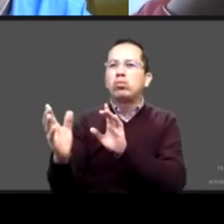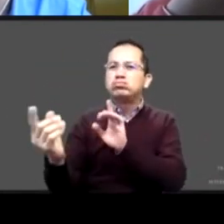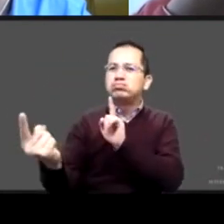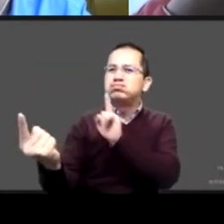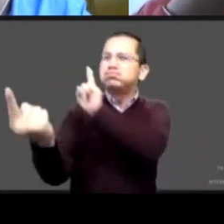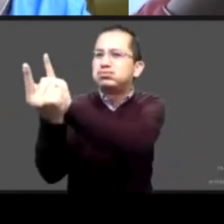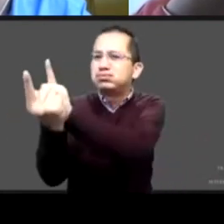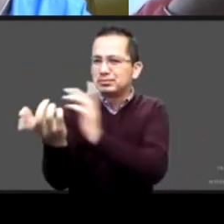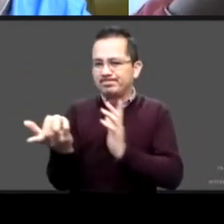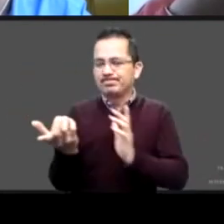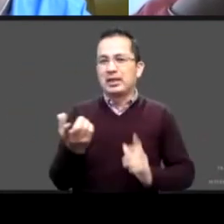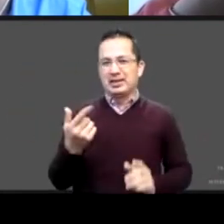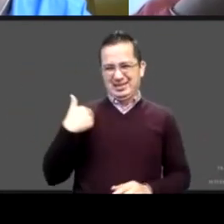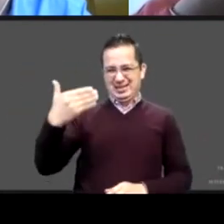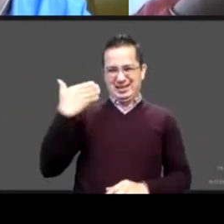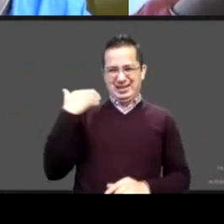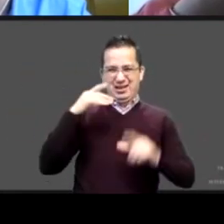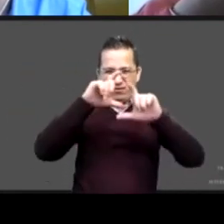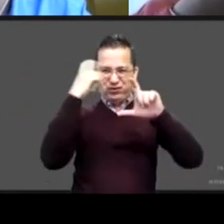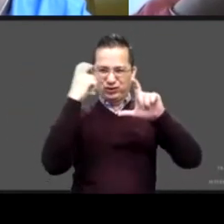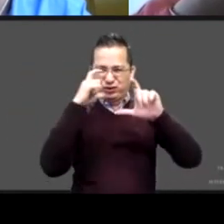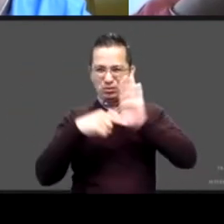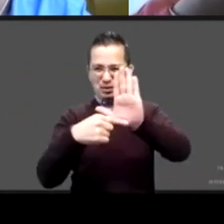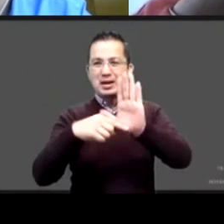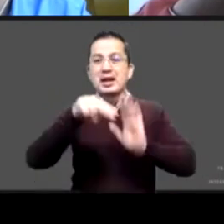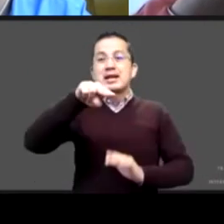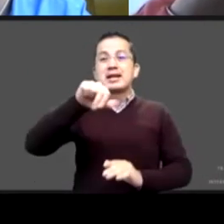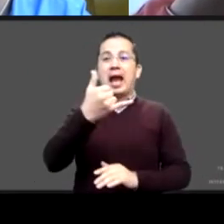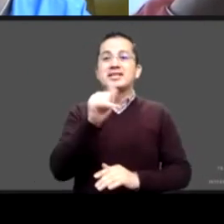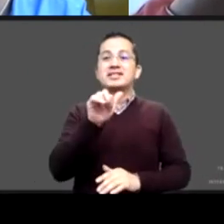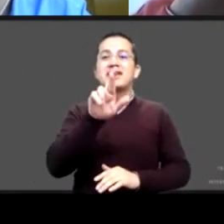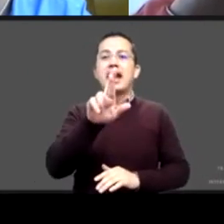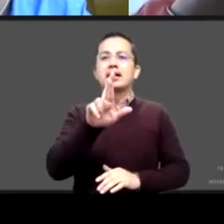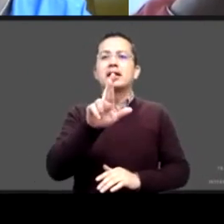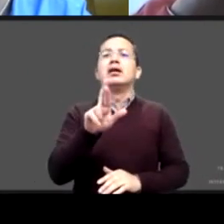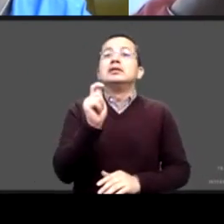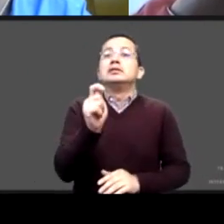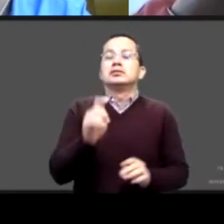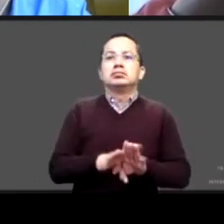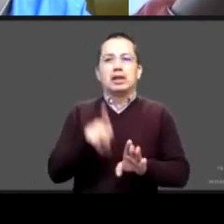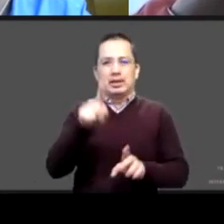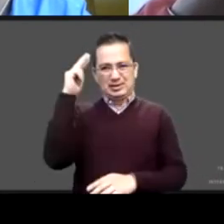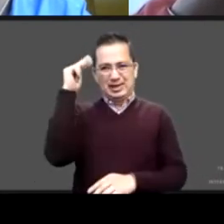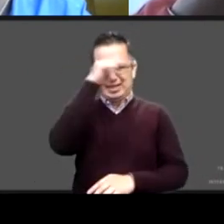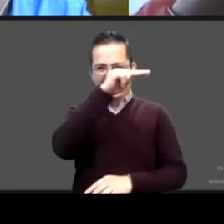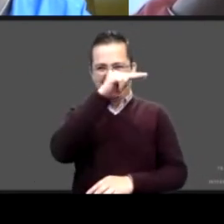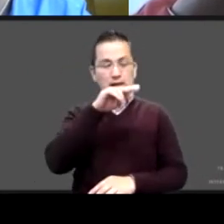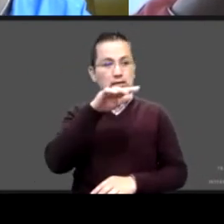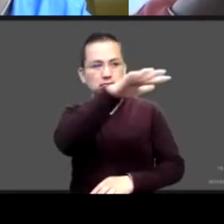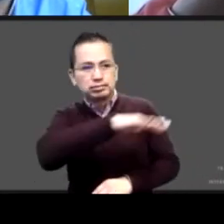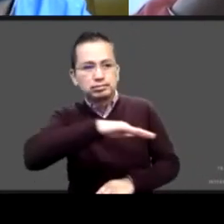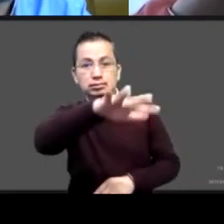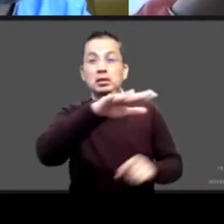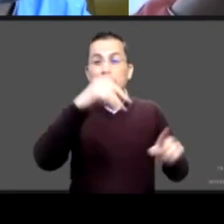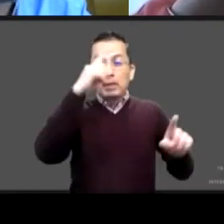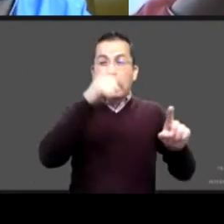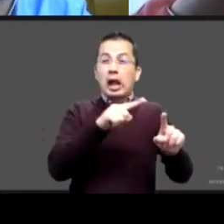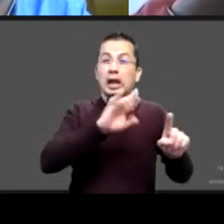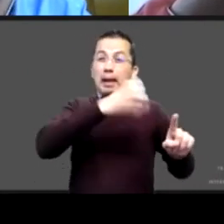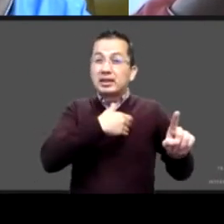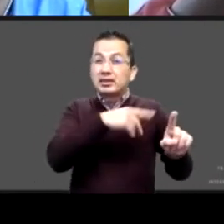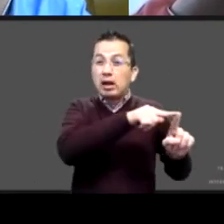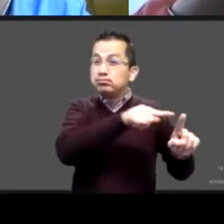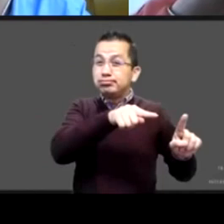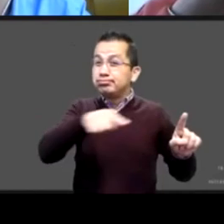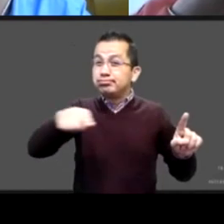esos adolescentes del Nayar, que está a 6 horas de Tepic, Nayarit, a donde fue el encuentro de estos adolescentes, el promotor que era